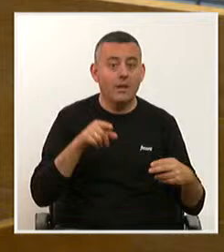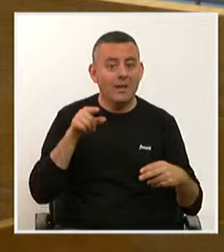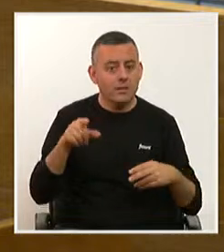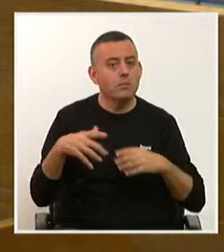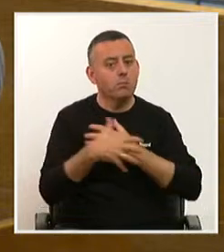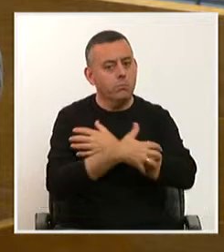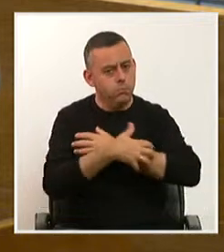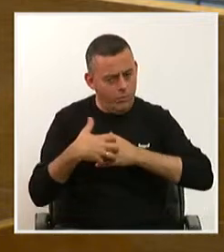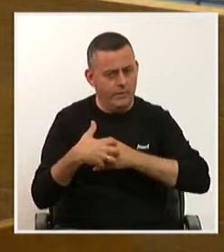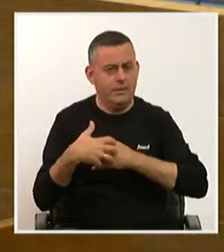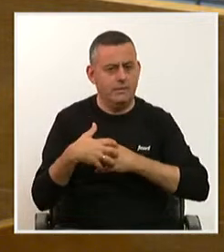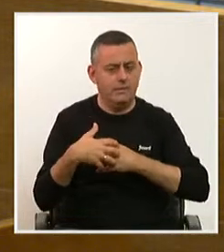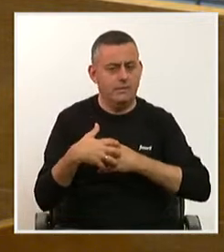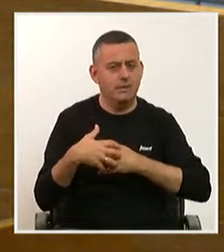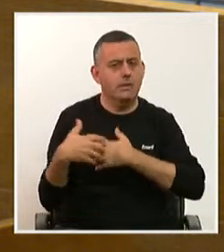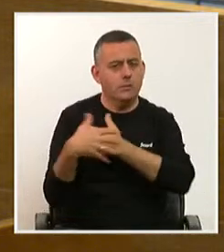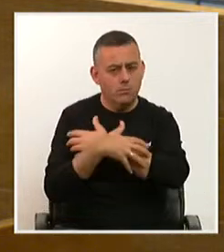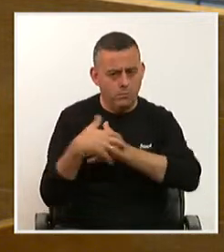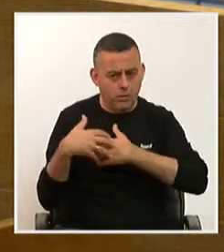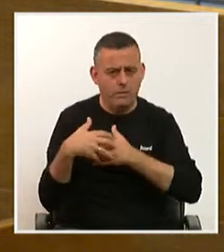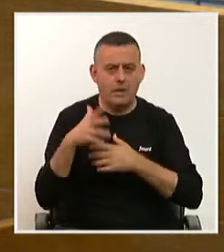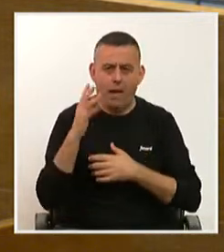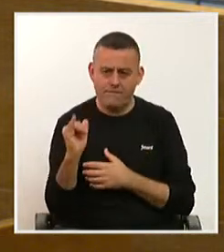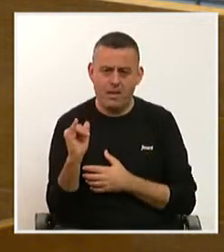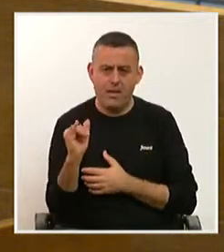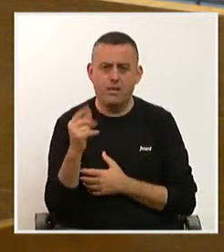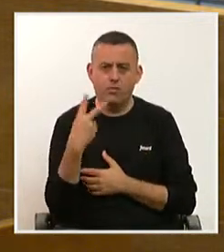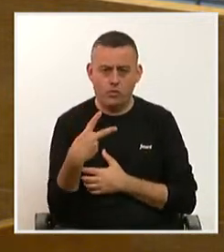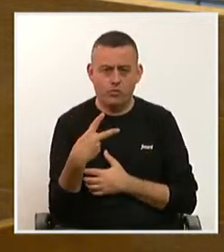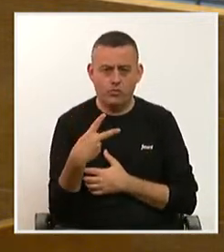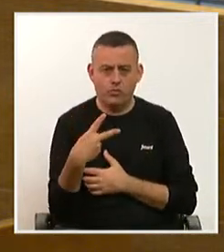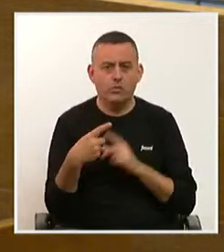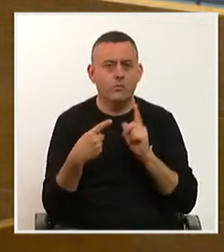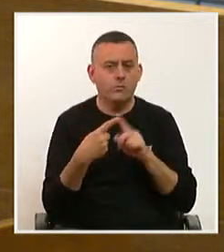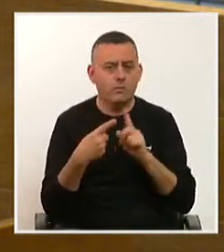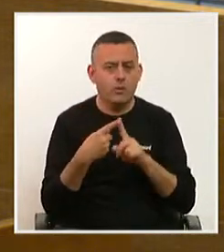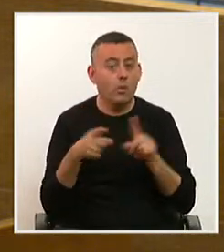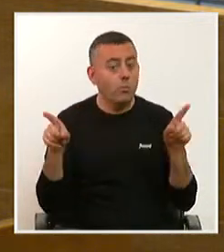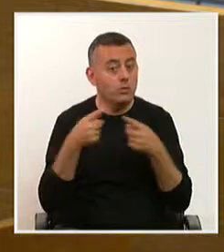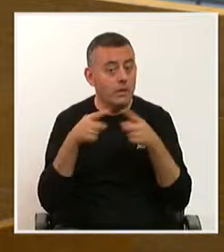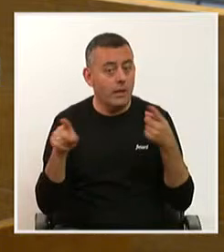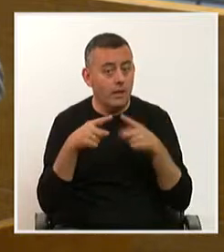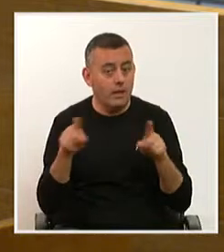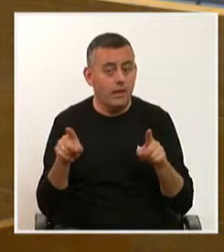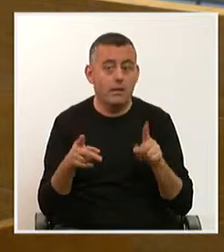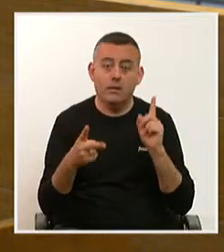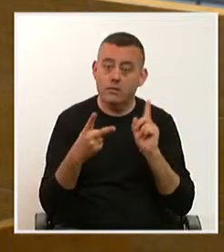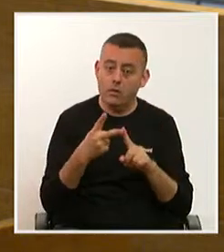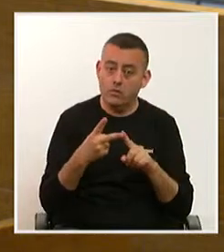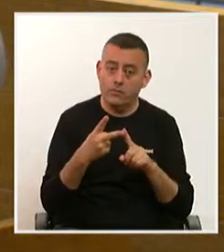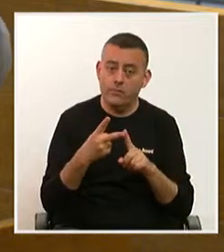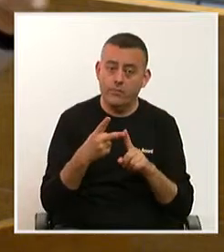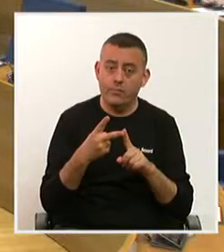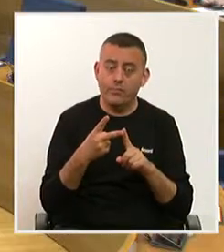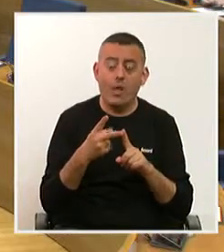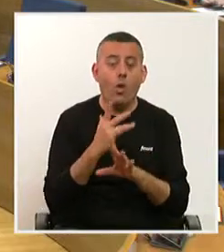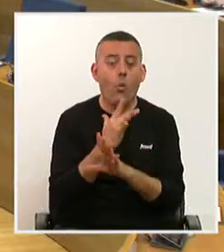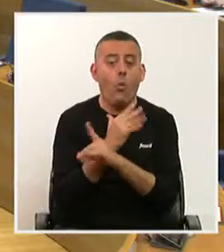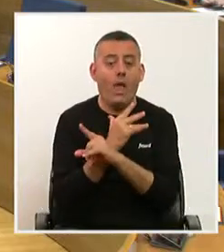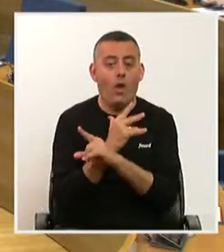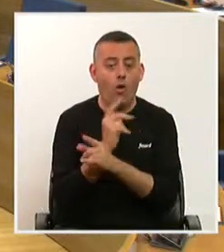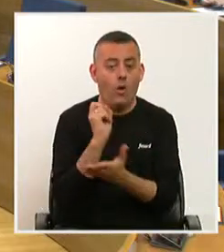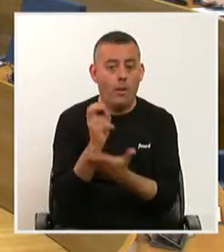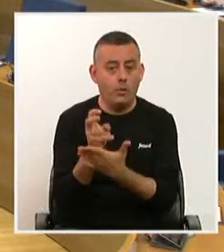visitaron hab do Cos música y de dos cosas acaba de